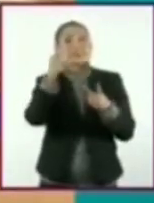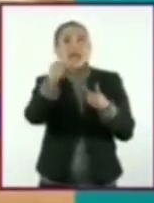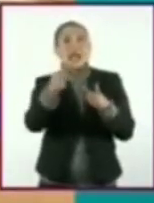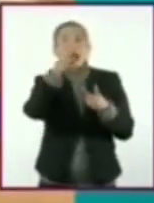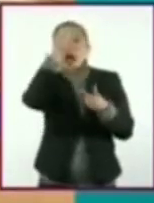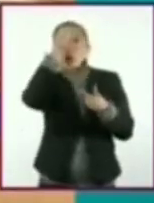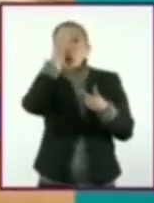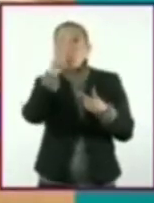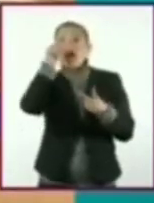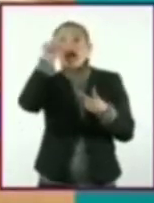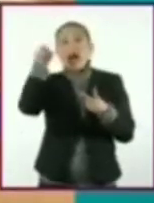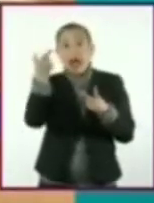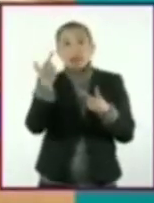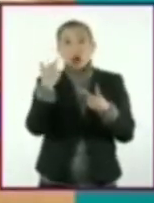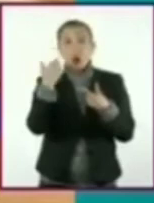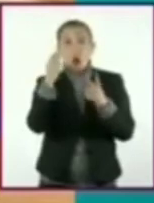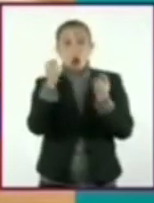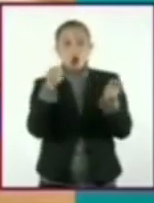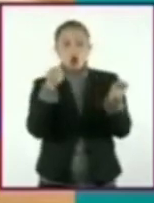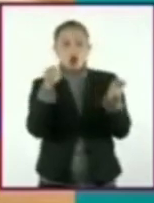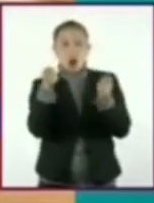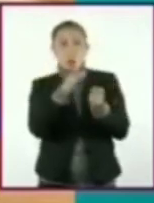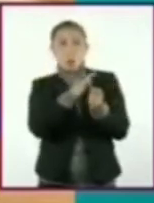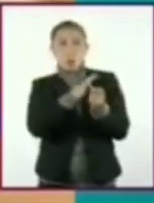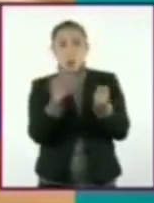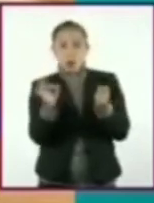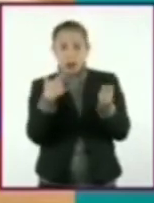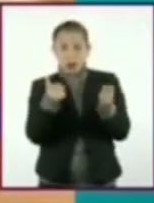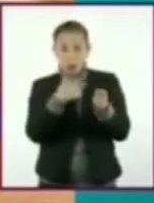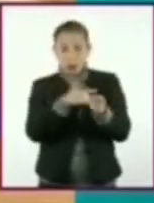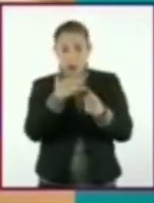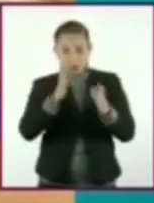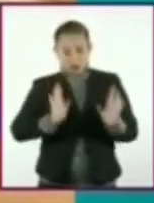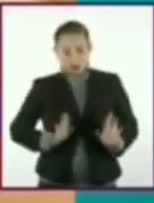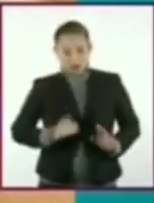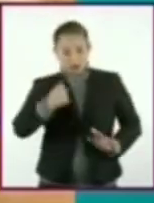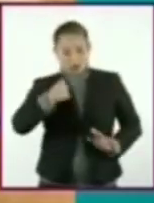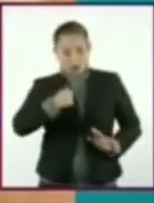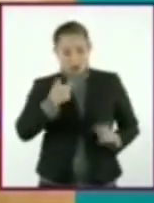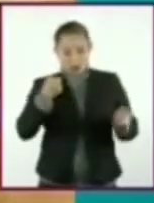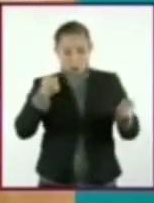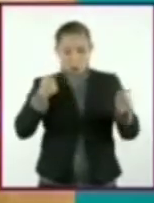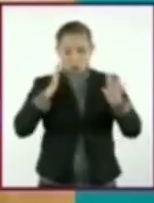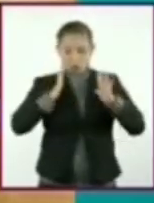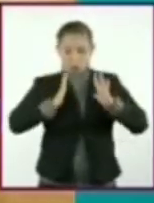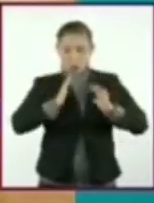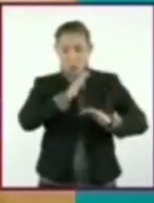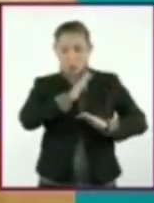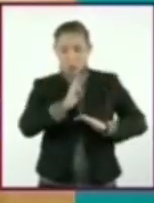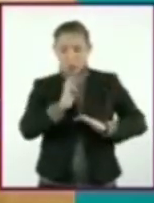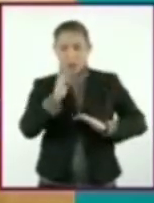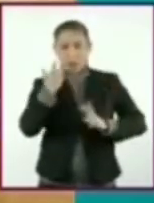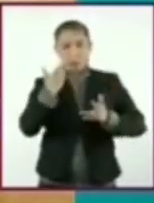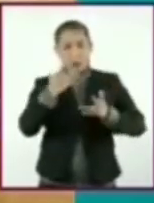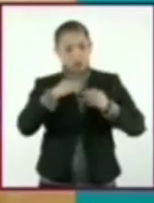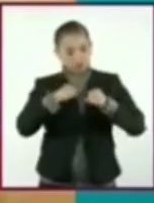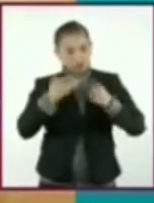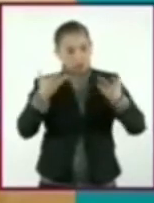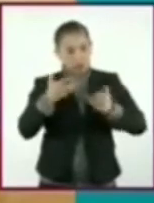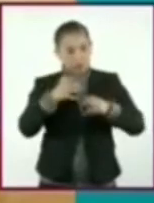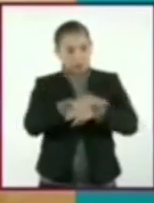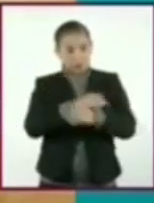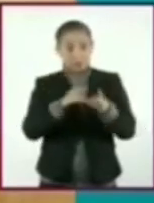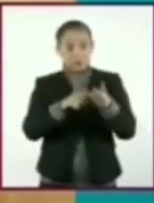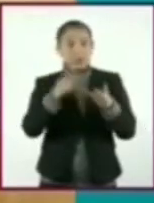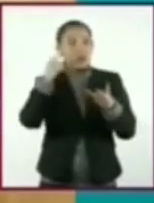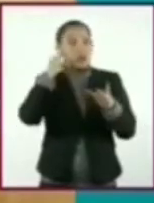la luna, que es la contención, la posibilidad de tener una personalidad contenida que sea capaz de comprometerse. Y